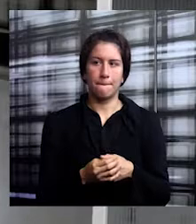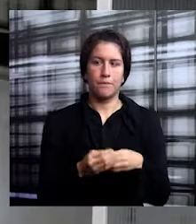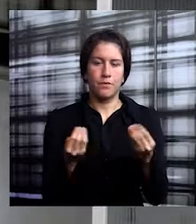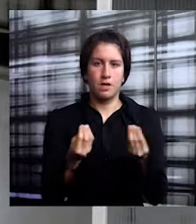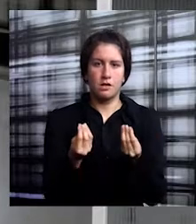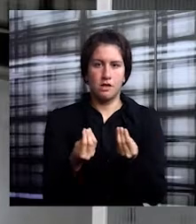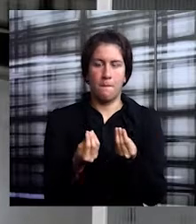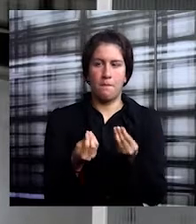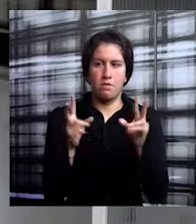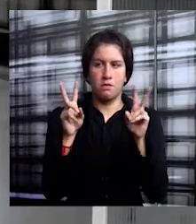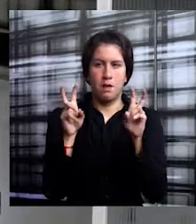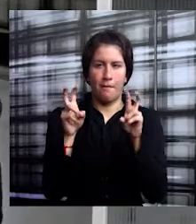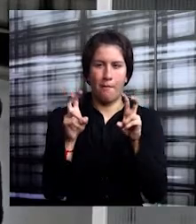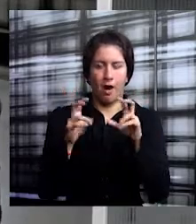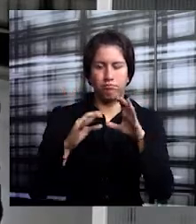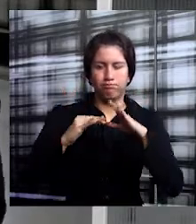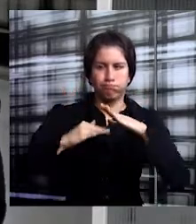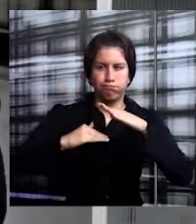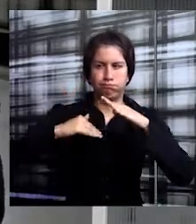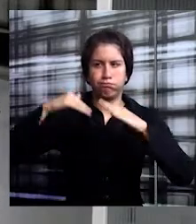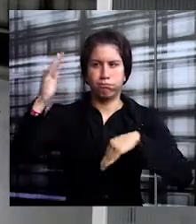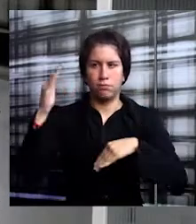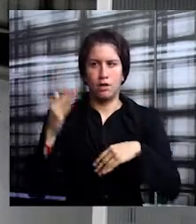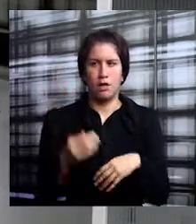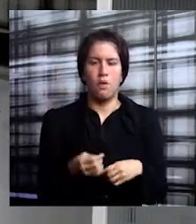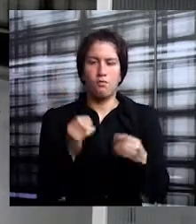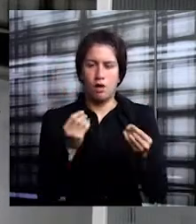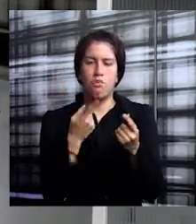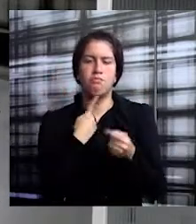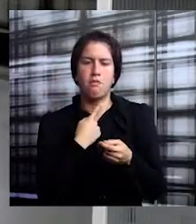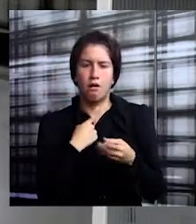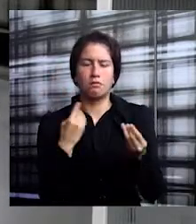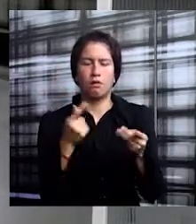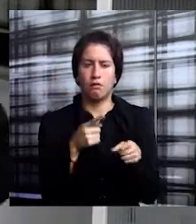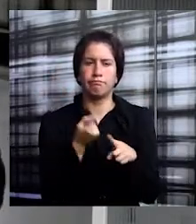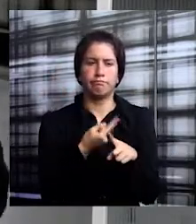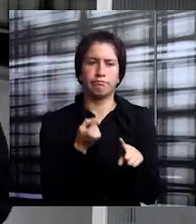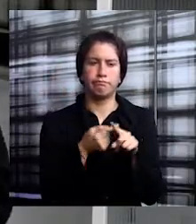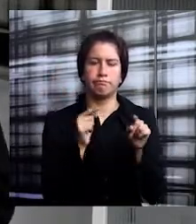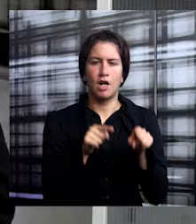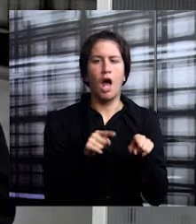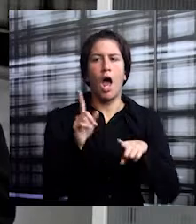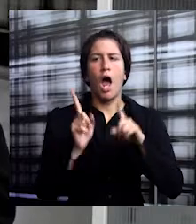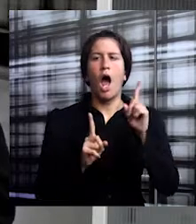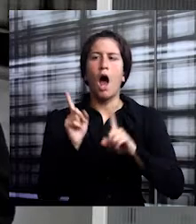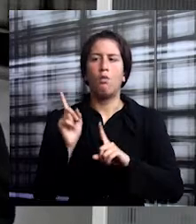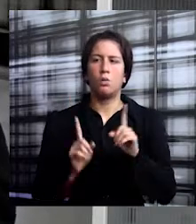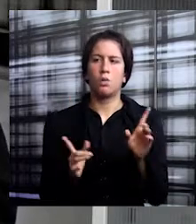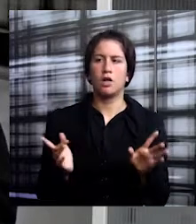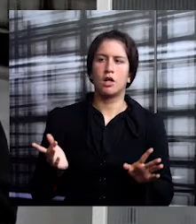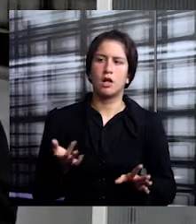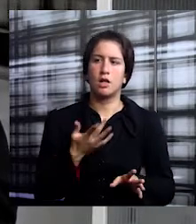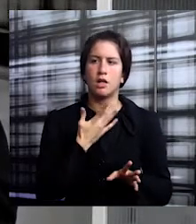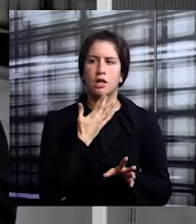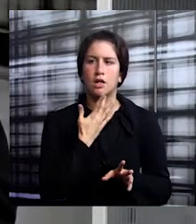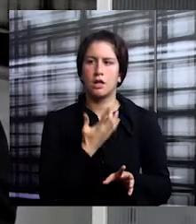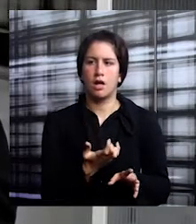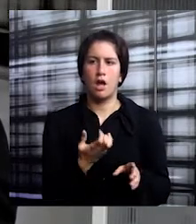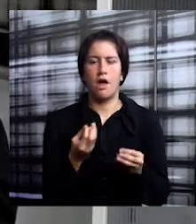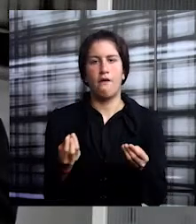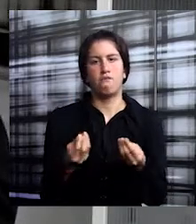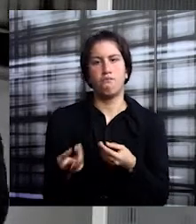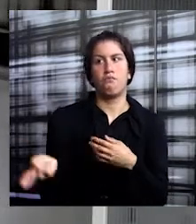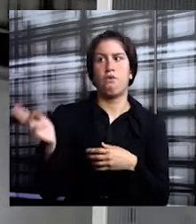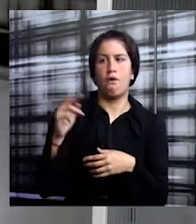a conversar y a usted en esta entrevista a fondo y bueno, y volver a felicitarlo por estos reconocimientos a nivel internacional que ha